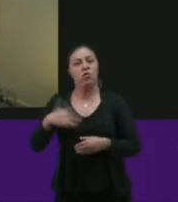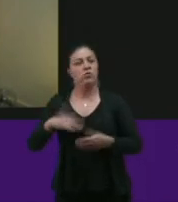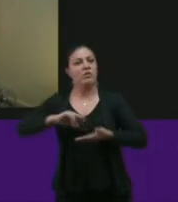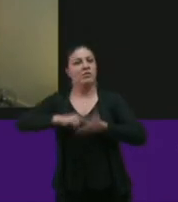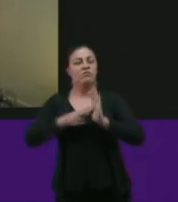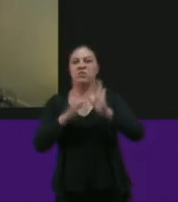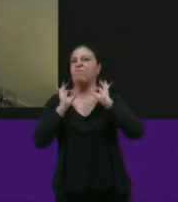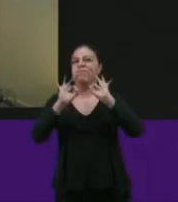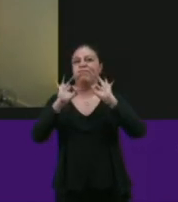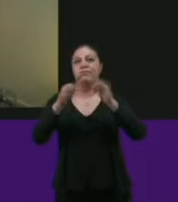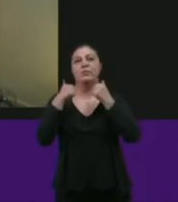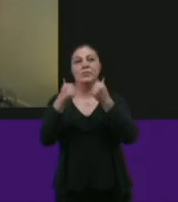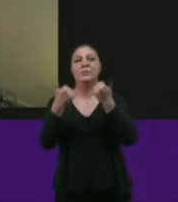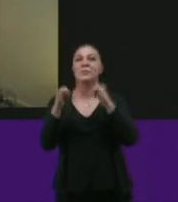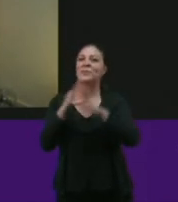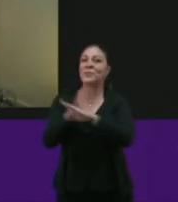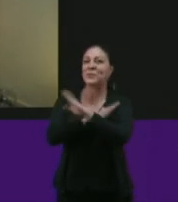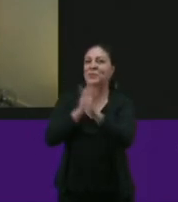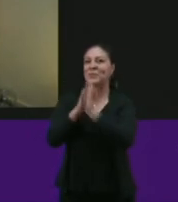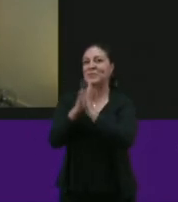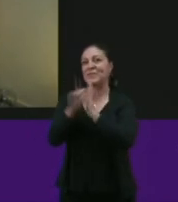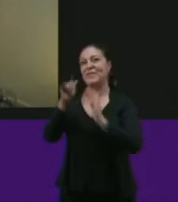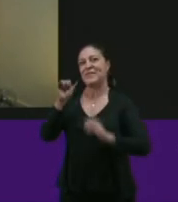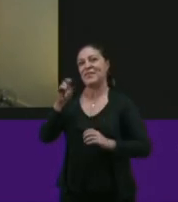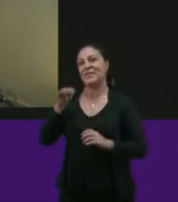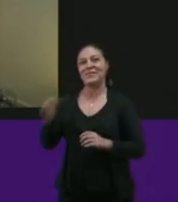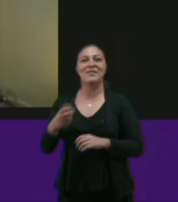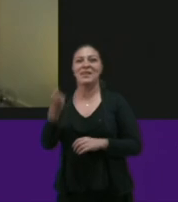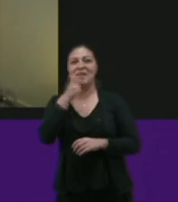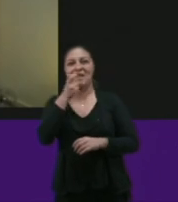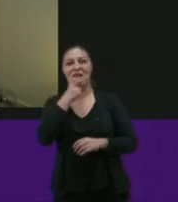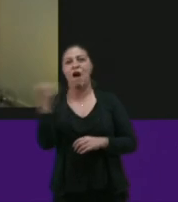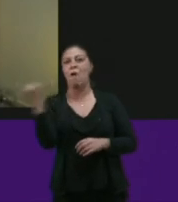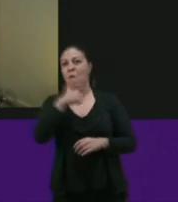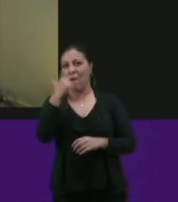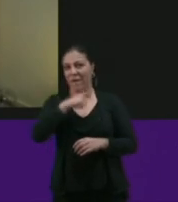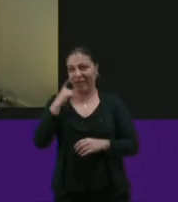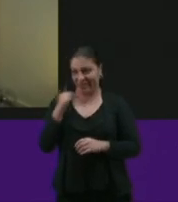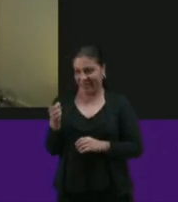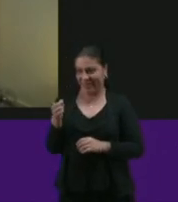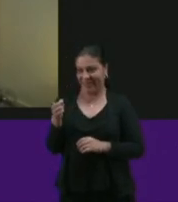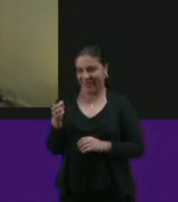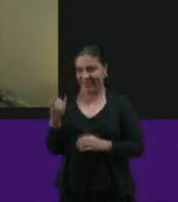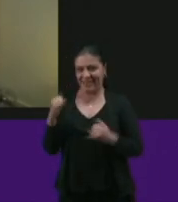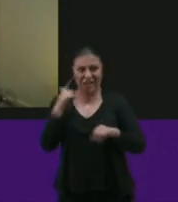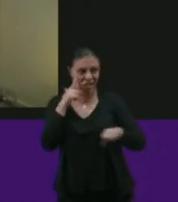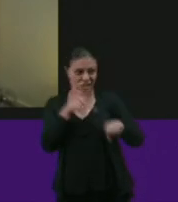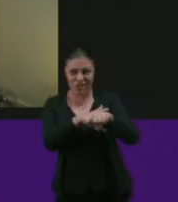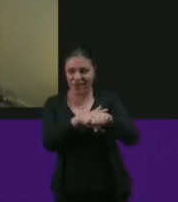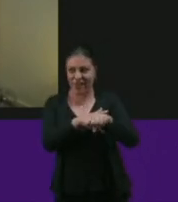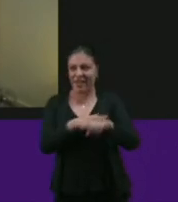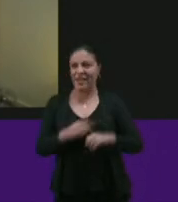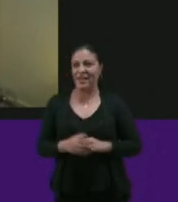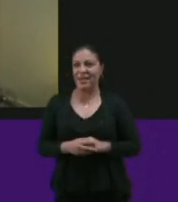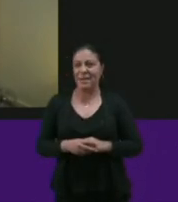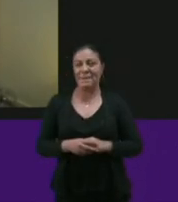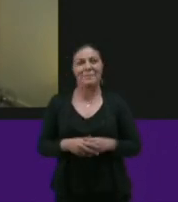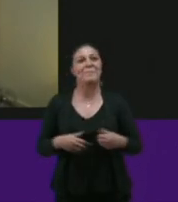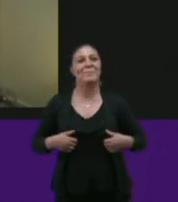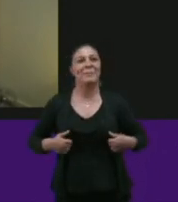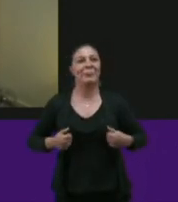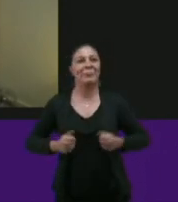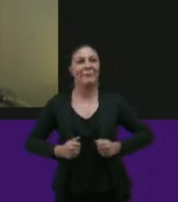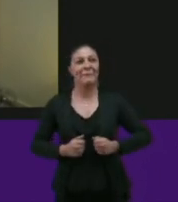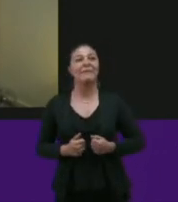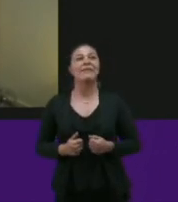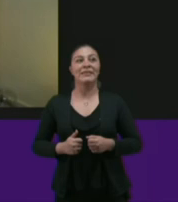Vea a Fabián cómo se está riendo, que ya tiene a SoftBank entre sus inversionistas. Por ejemplo, todo